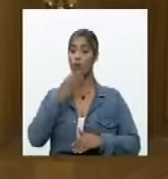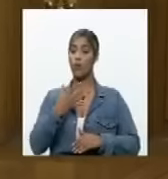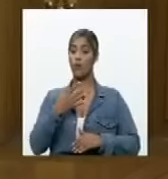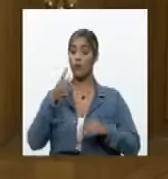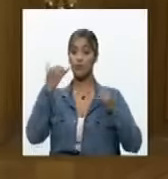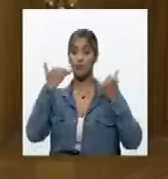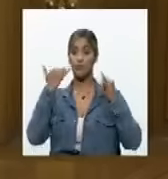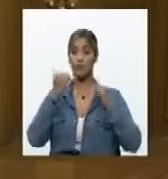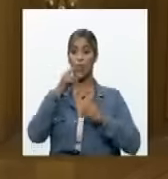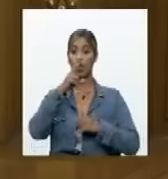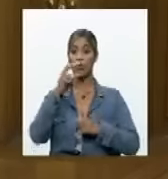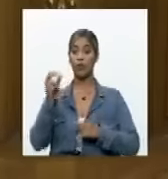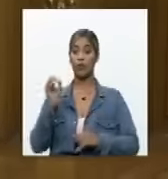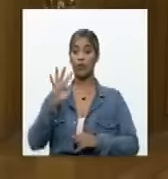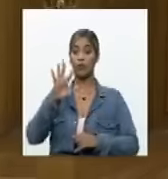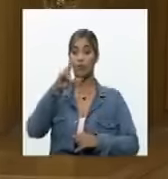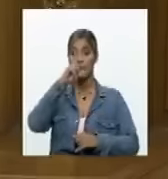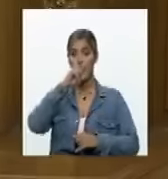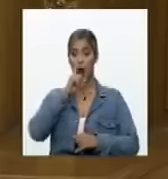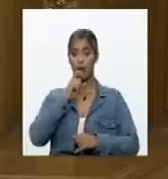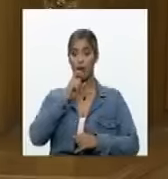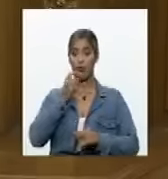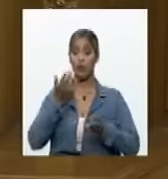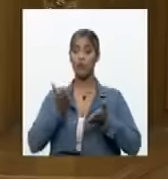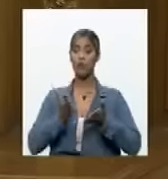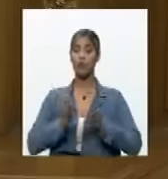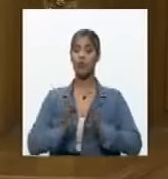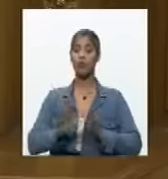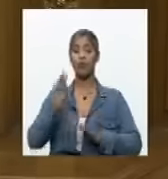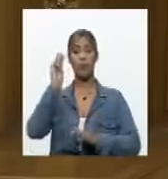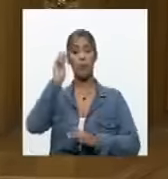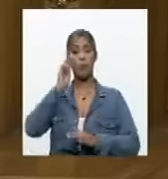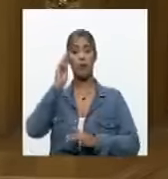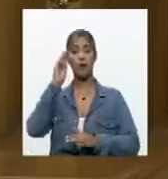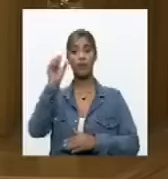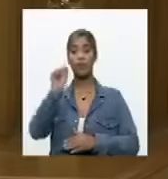conmemoran 205 años del natalicio del maestro,